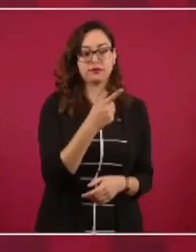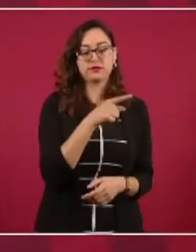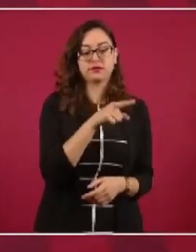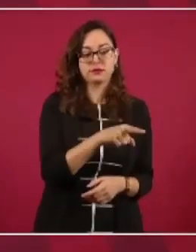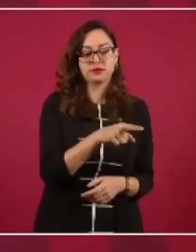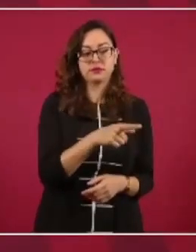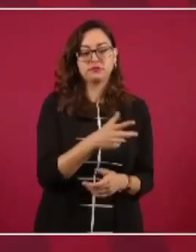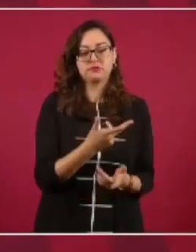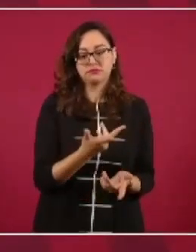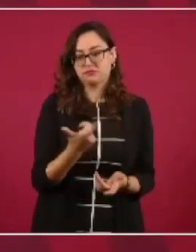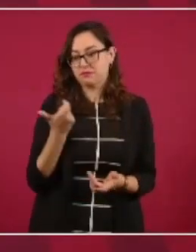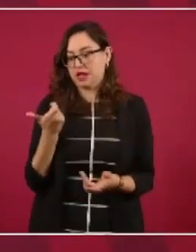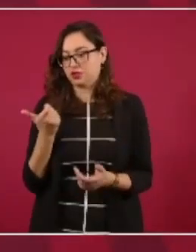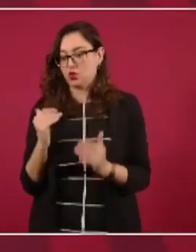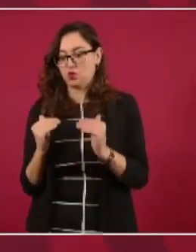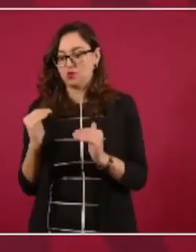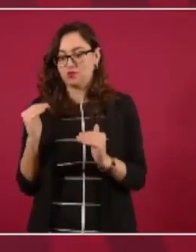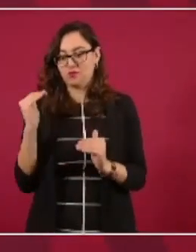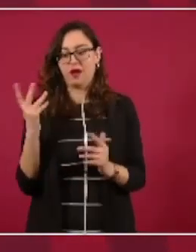eso nos ayuda.